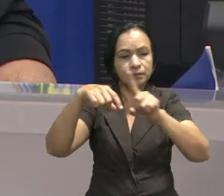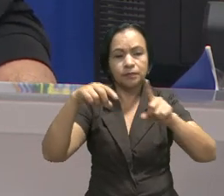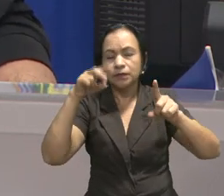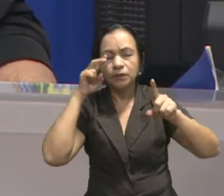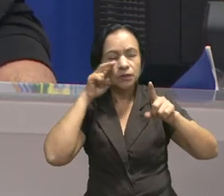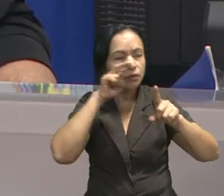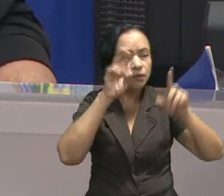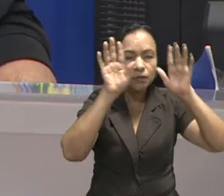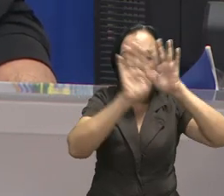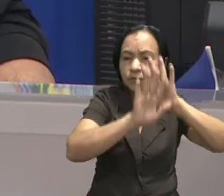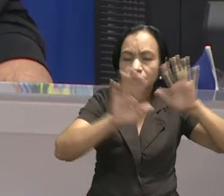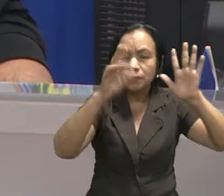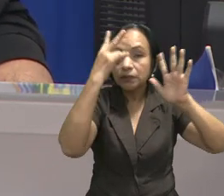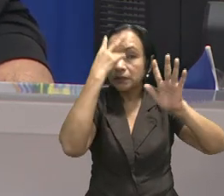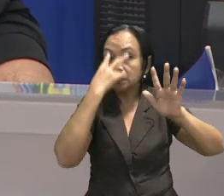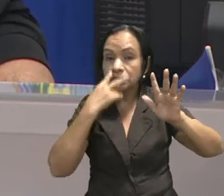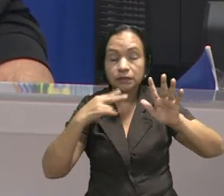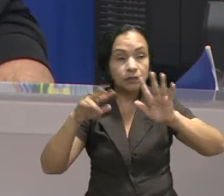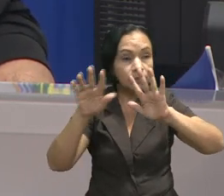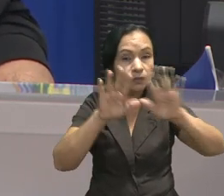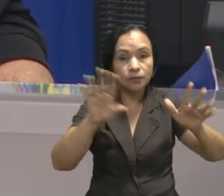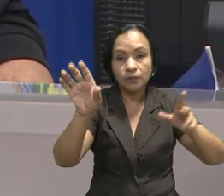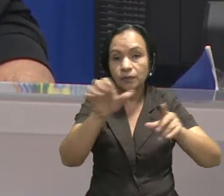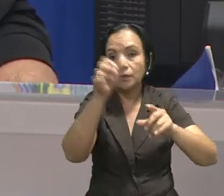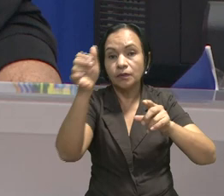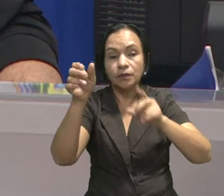miro. Cualquier otro